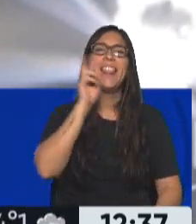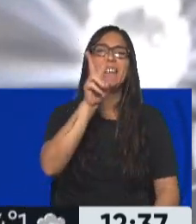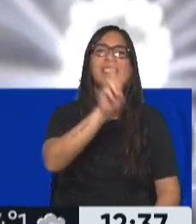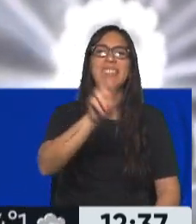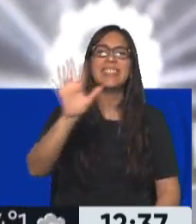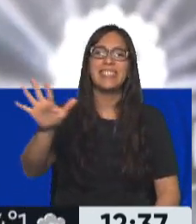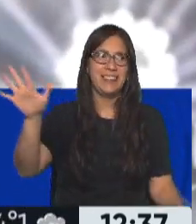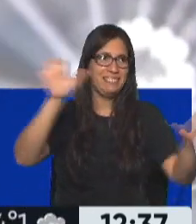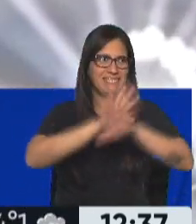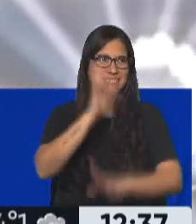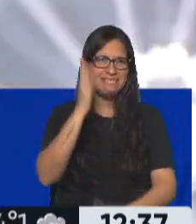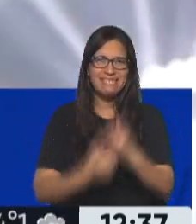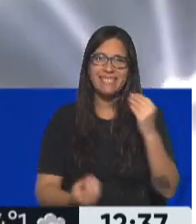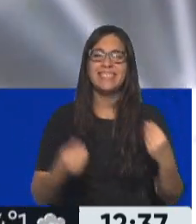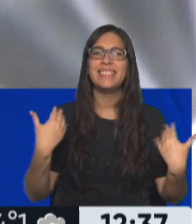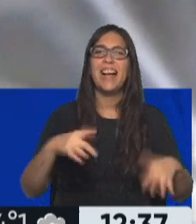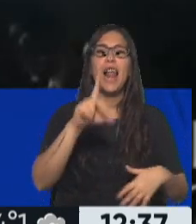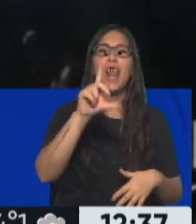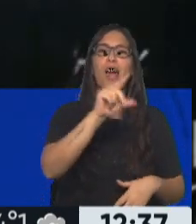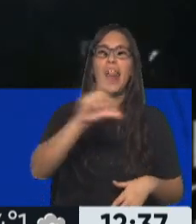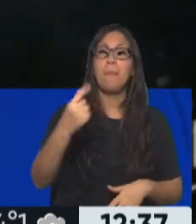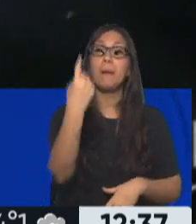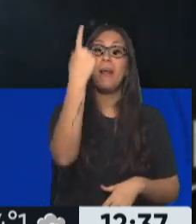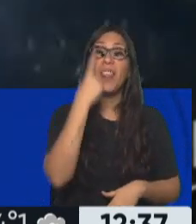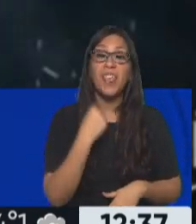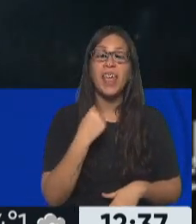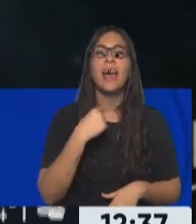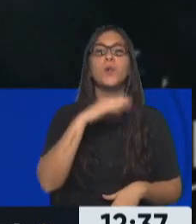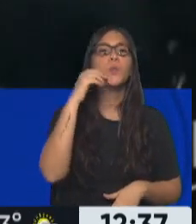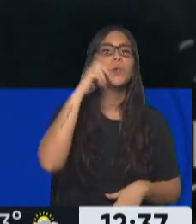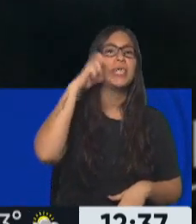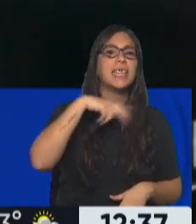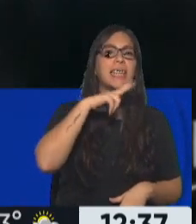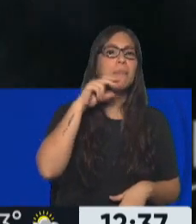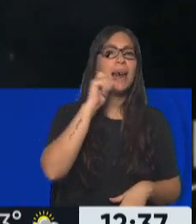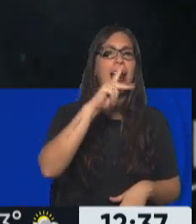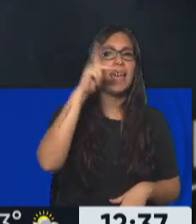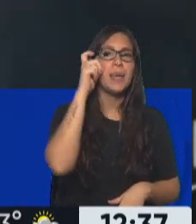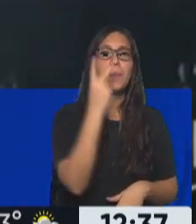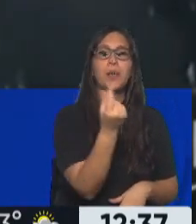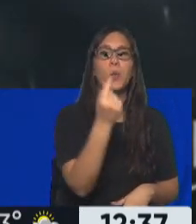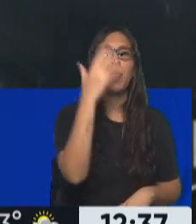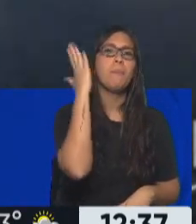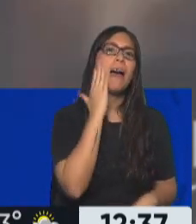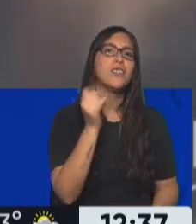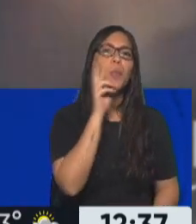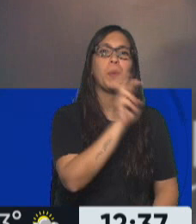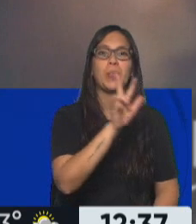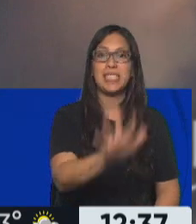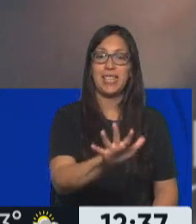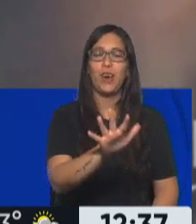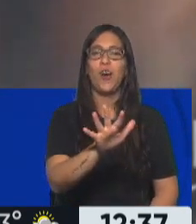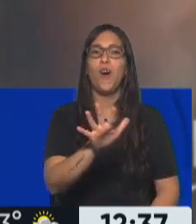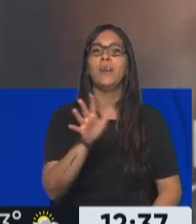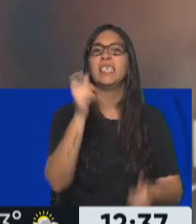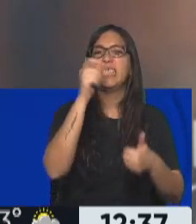2025. Vayan a donde quieran, pero Lollapalooza, primero de los días. Justin Timberlake el viernes 21 de marzo del 2025.